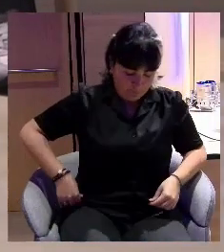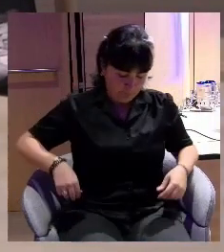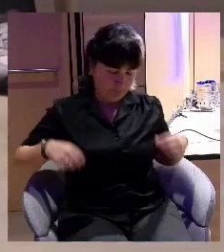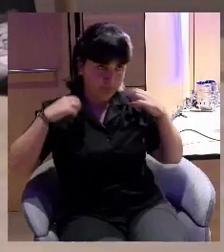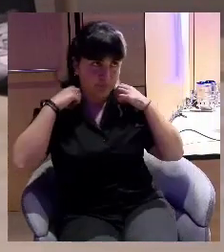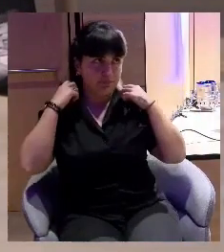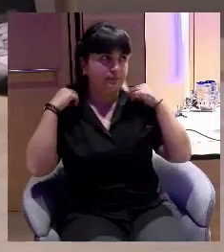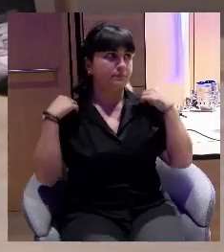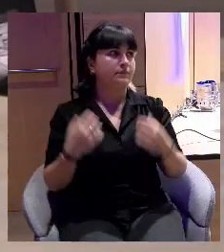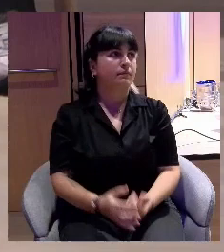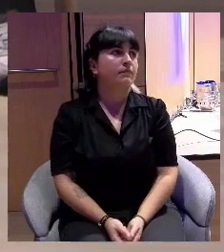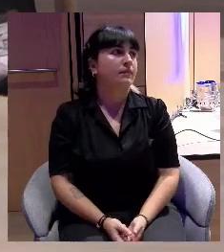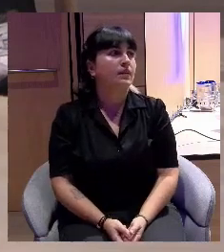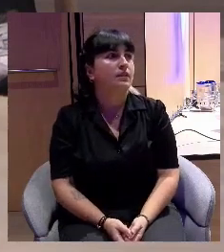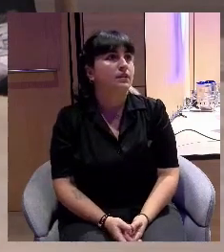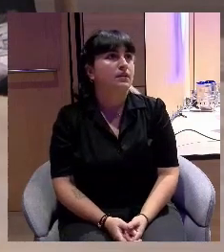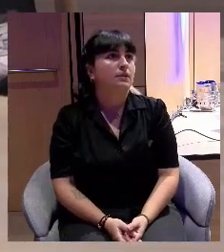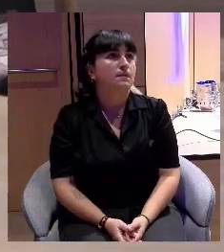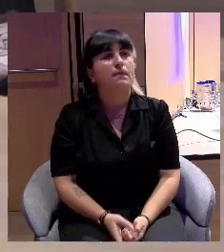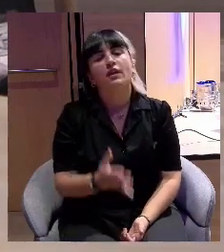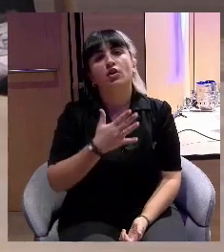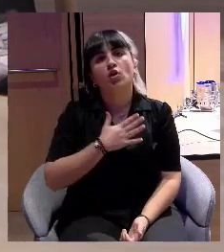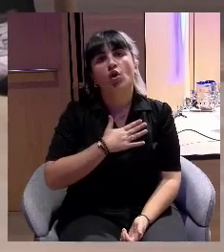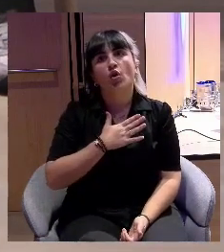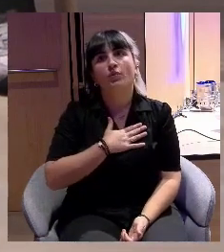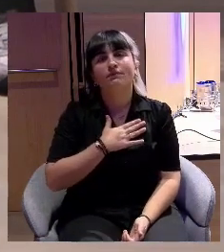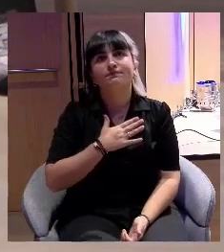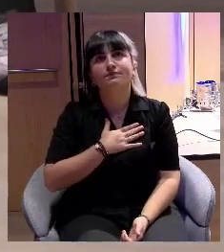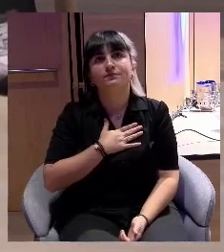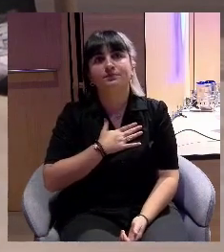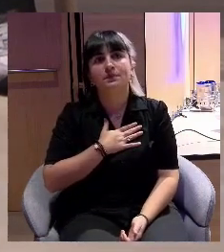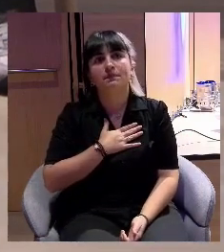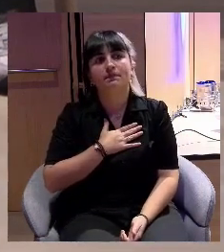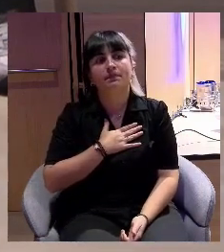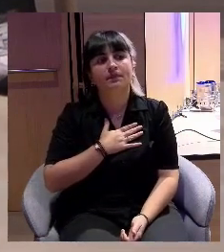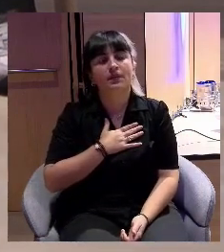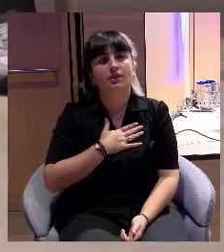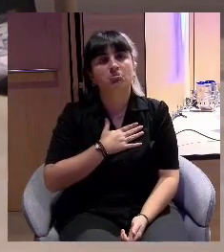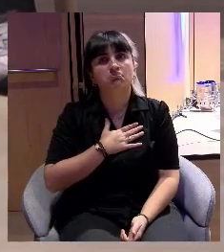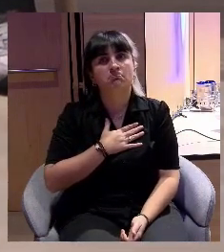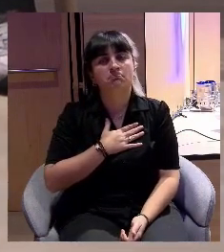Sí. Yo lo veo más como,